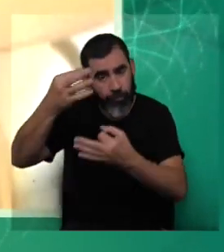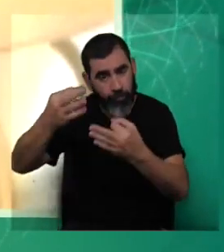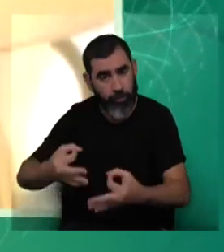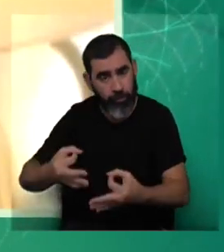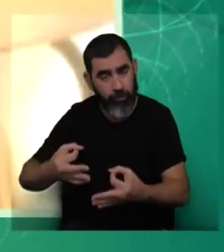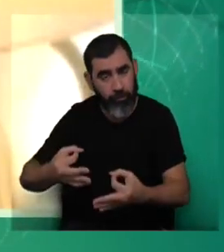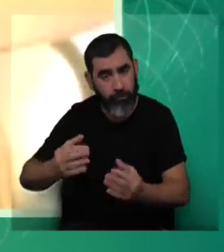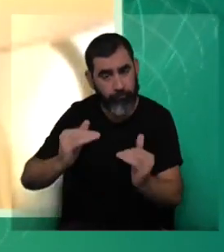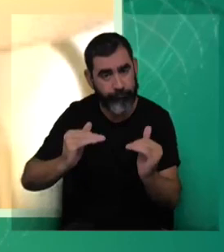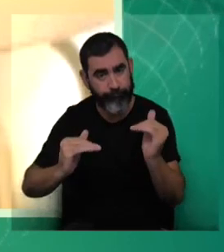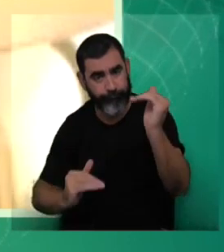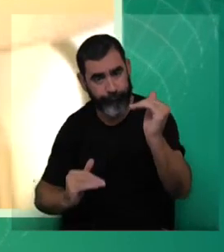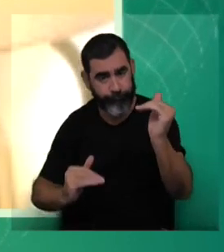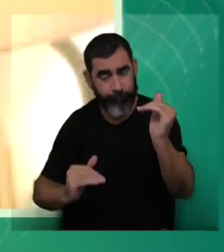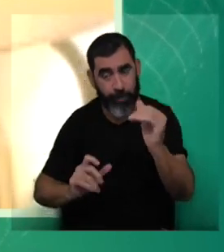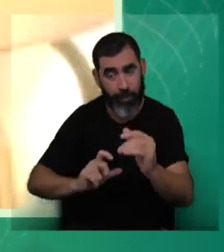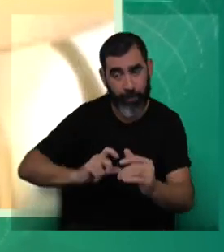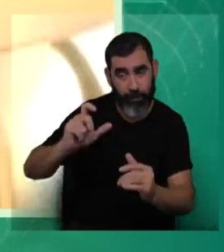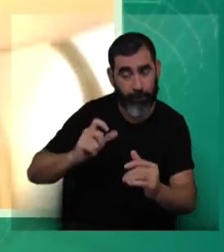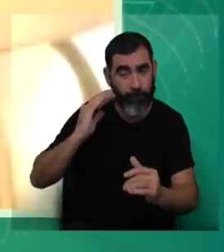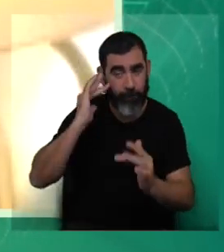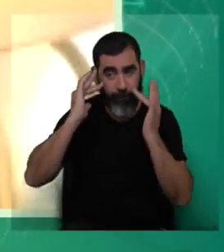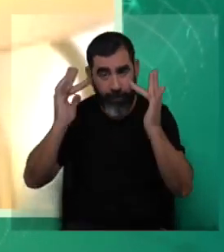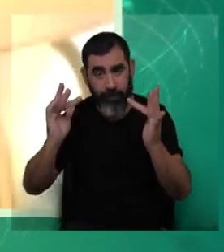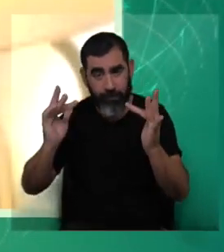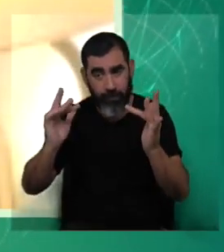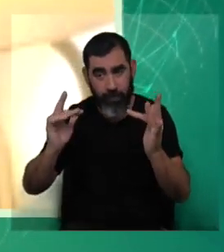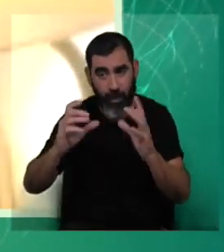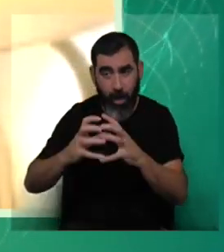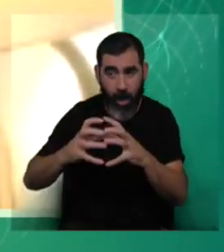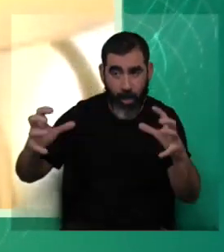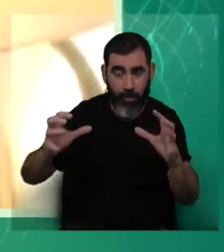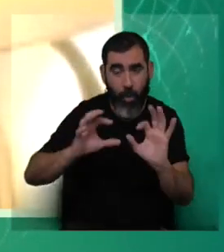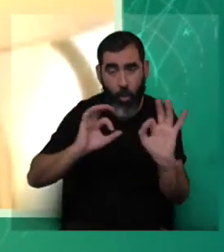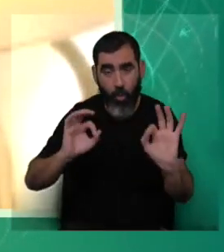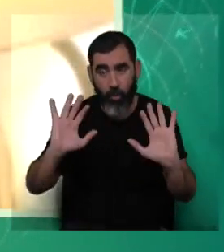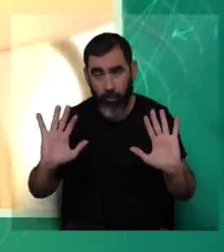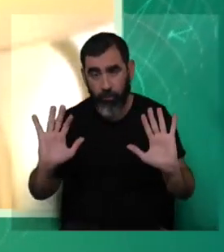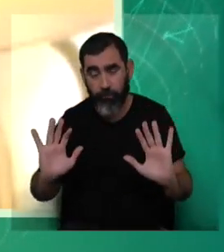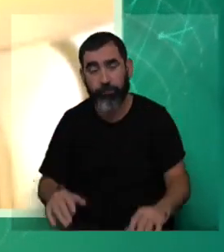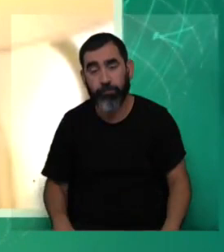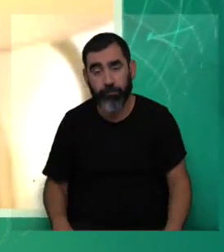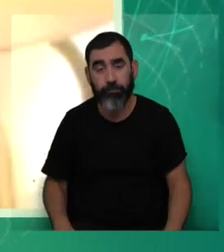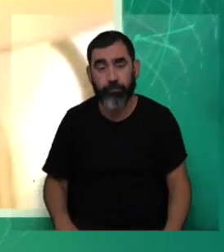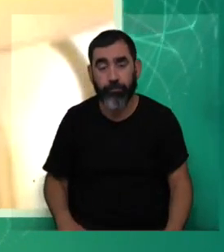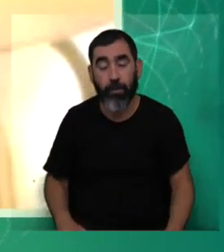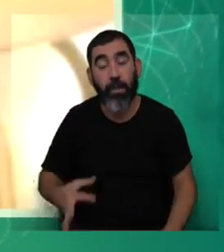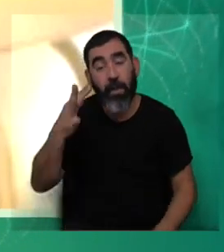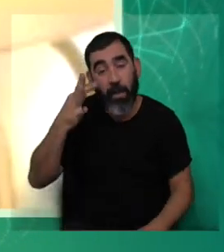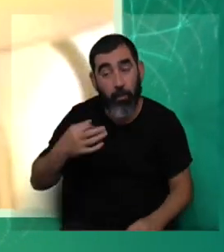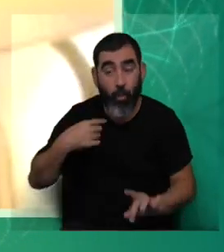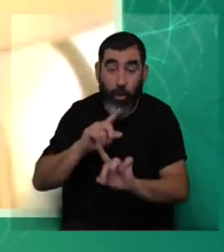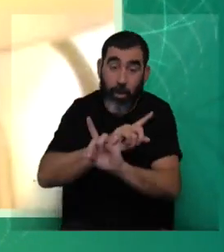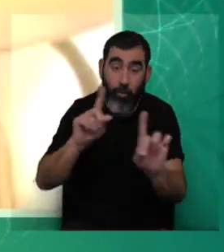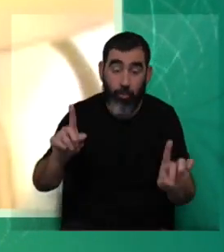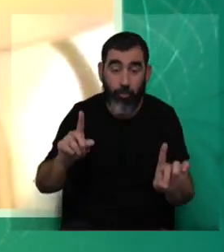esas desigualdades y esas brechas educativas no fueran tales o de tales magnitud? Y bueno, creemos que no. O